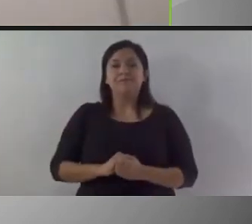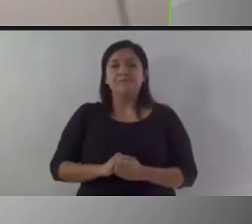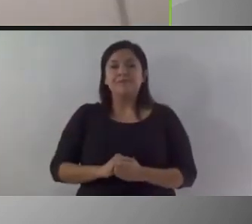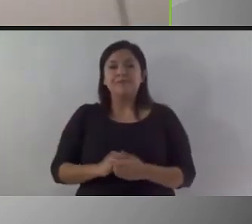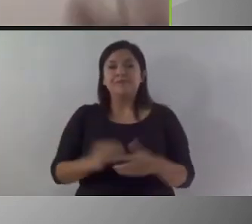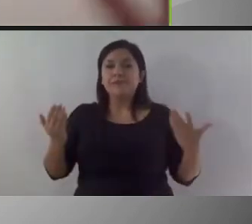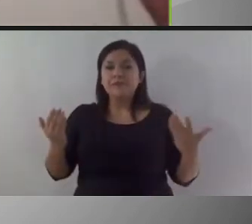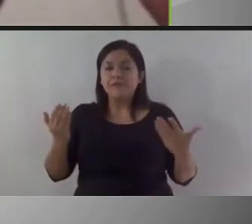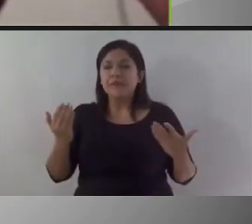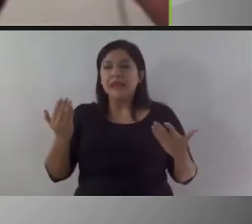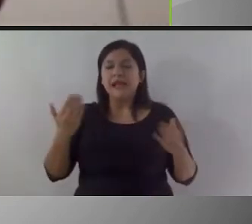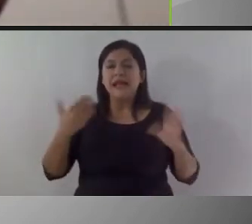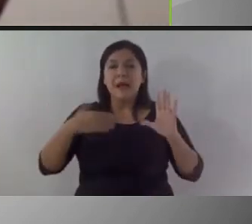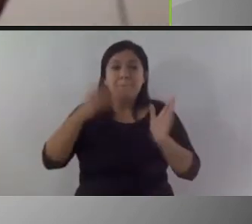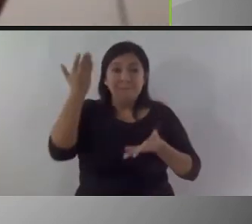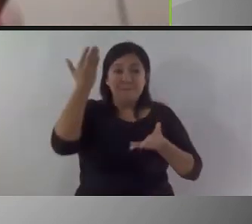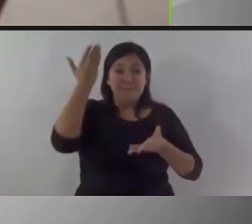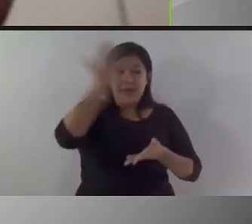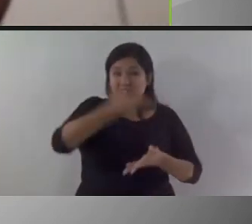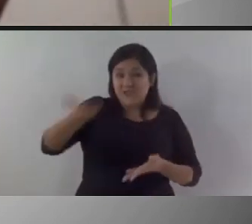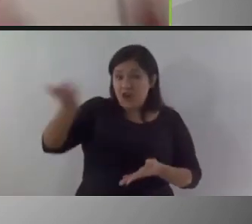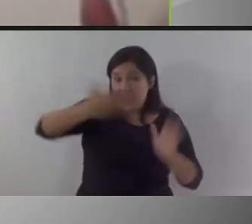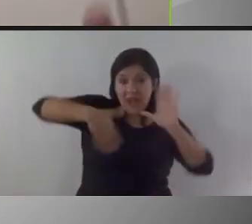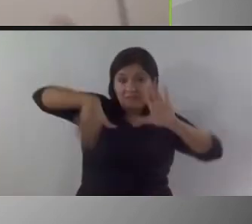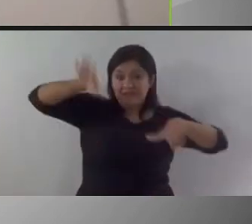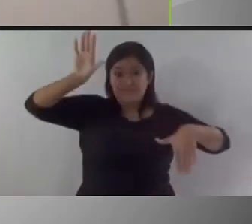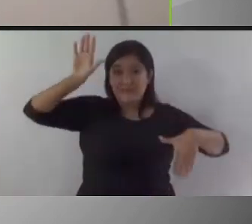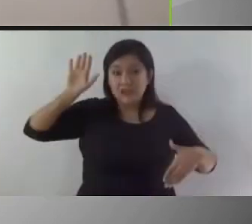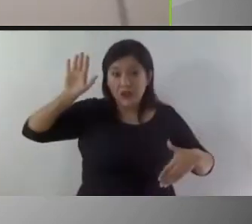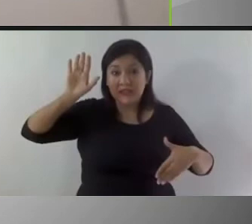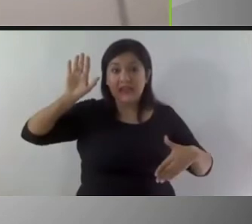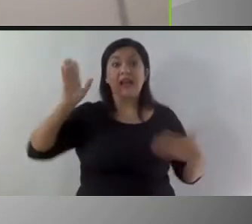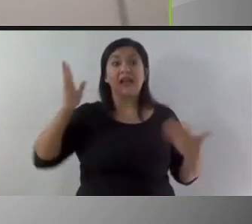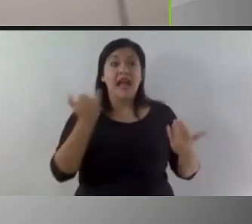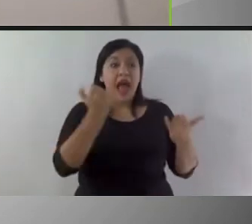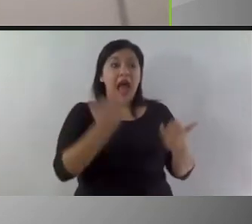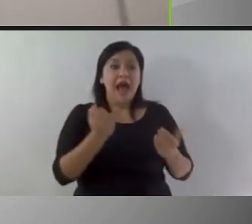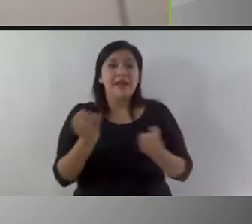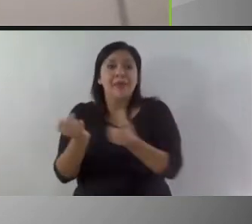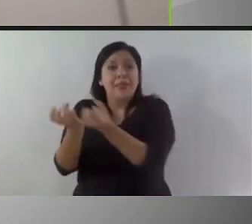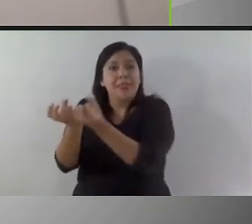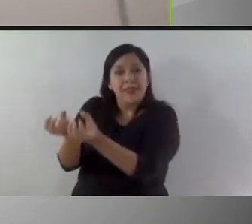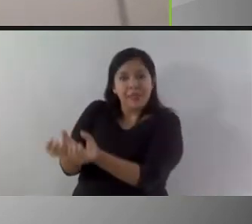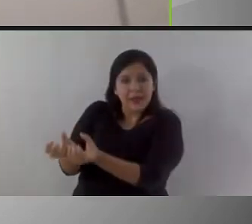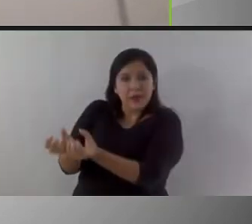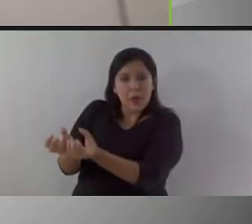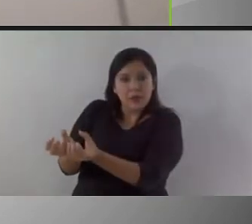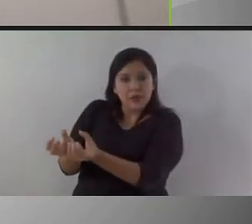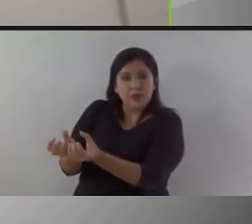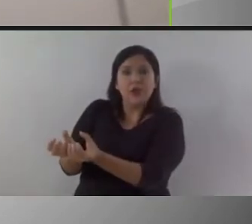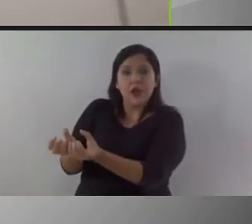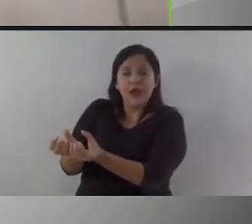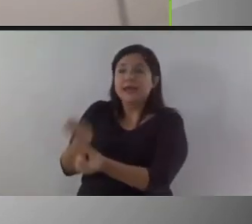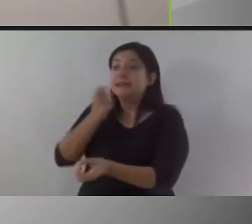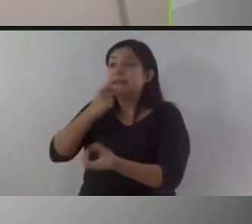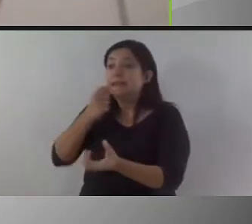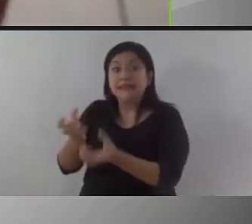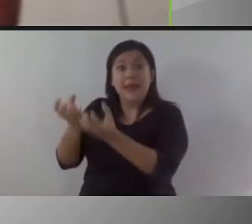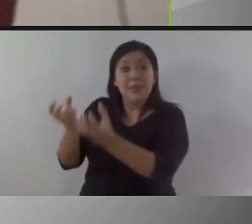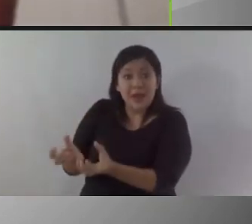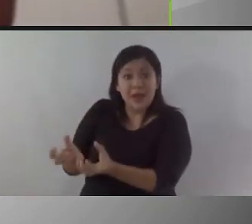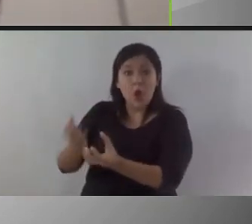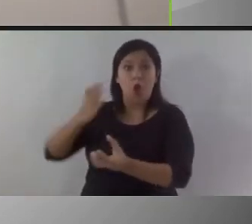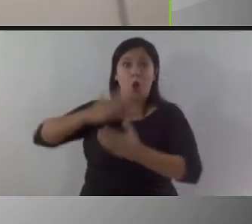La mayor parte de las personas tiene ovarios o testículos, y si tiene testículos, tienen los